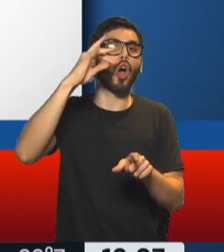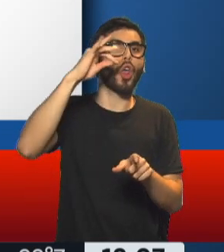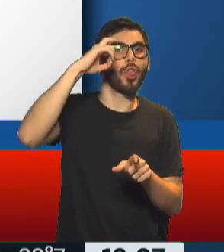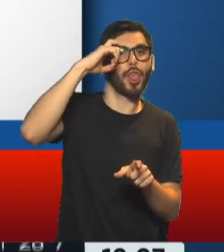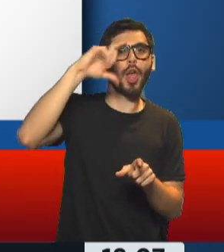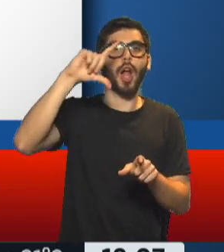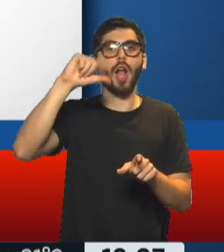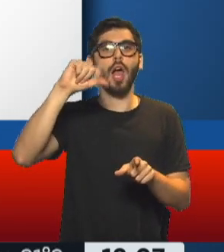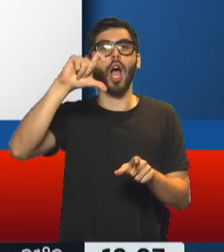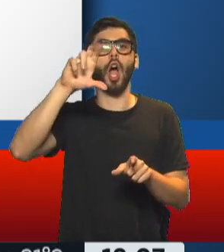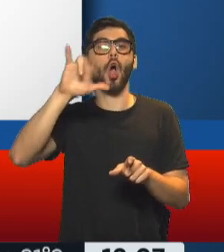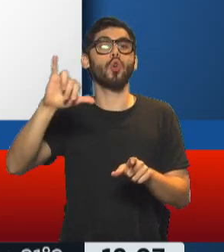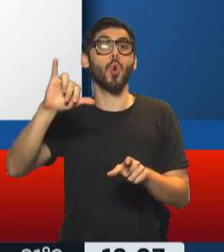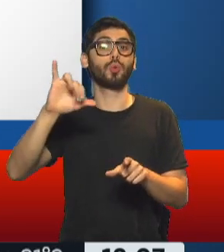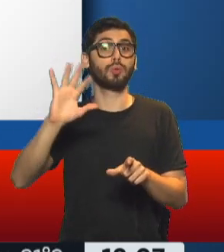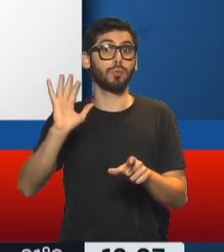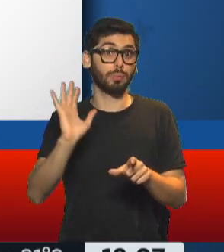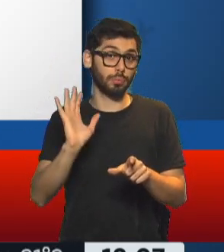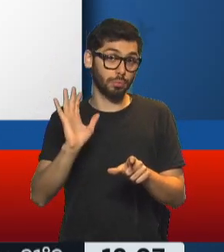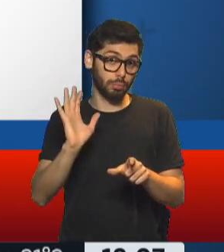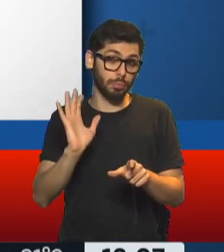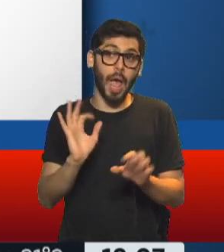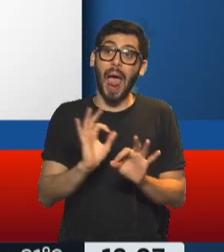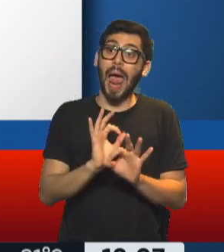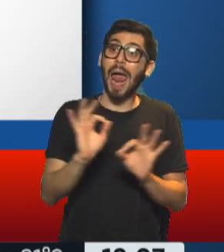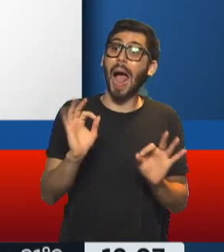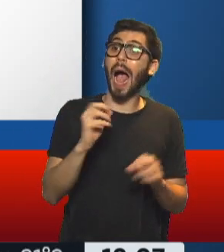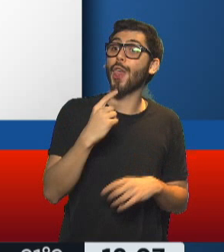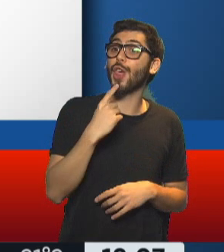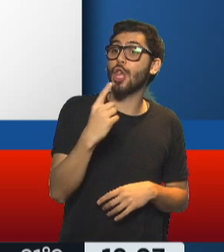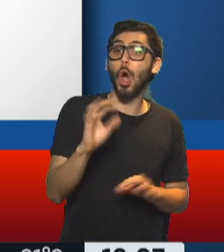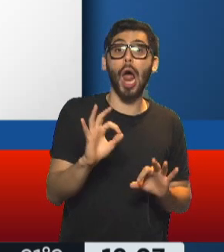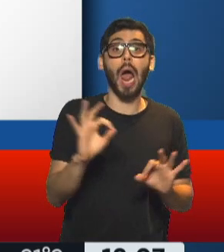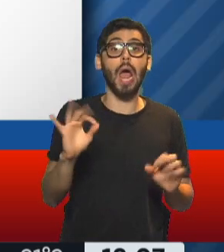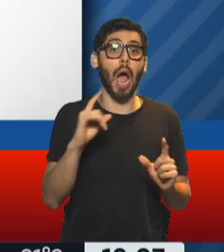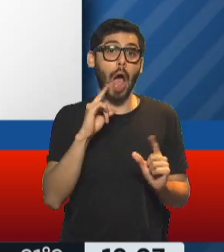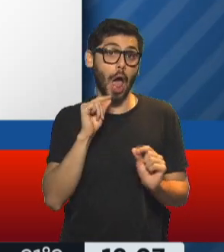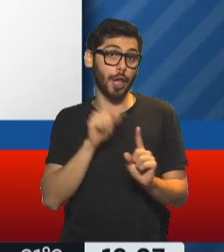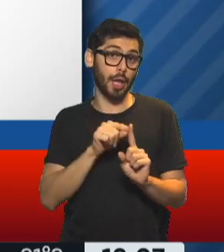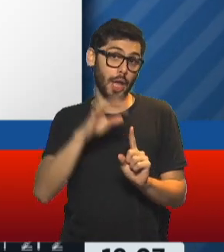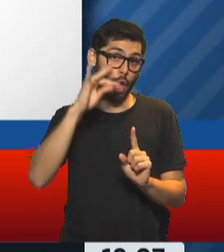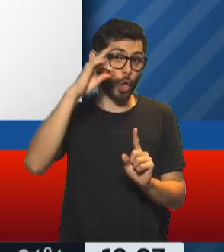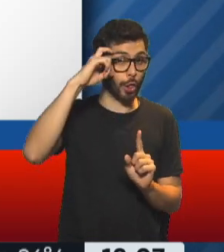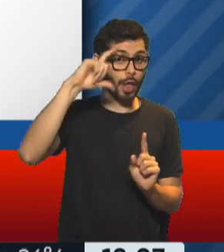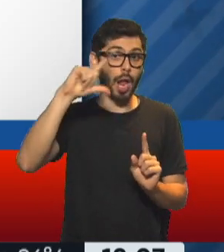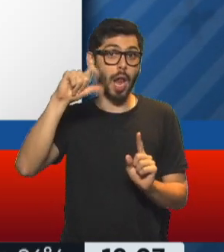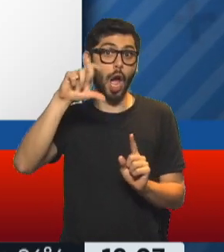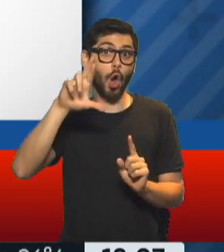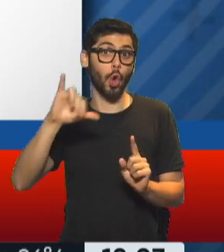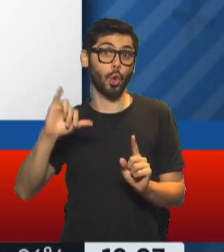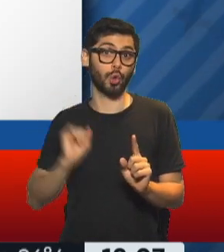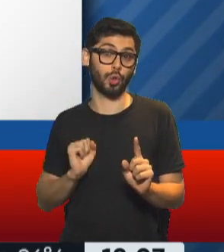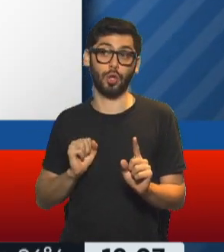dijo, nadie lo expresó, nadie se quejó de La Cruz. Hoy Boca lo hace